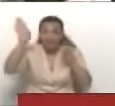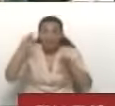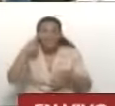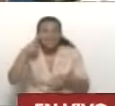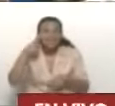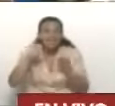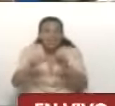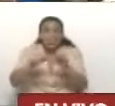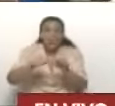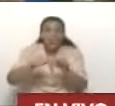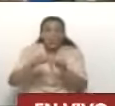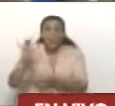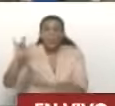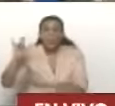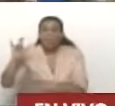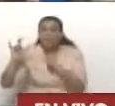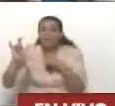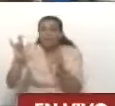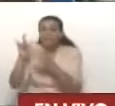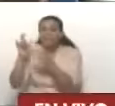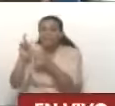¿Quién me sigue por Instagram?